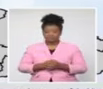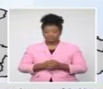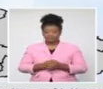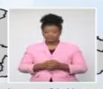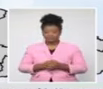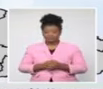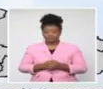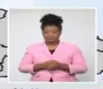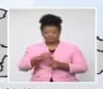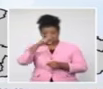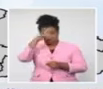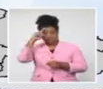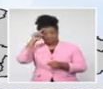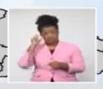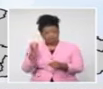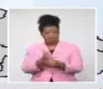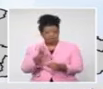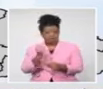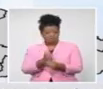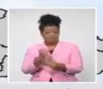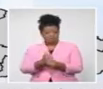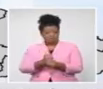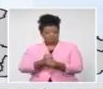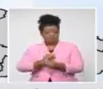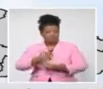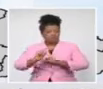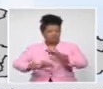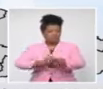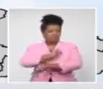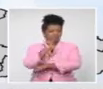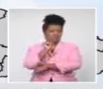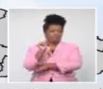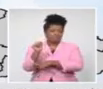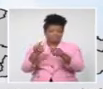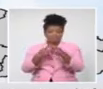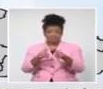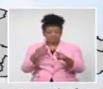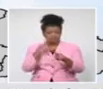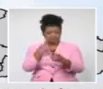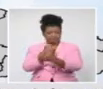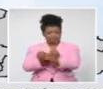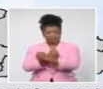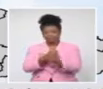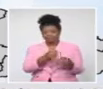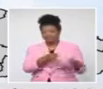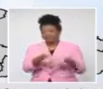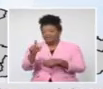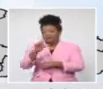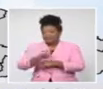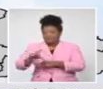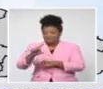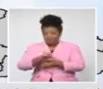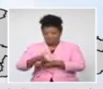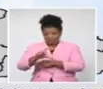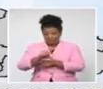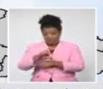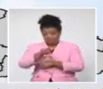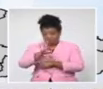se trabaja, se va logrando, pero todavía el riesgo es mayor. Camagüey es el otro que le sigue con